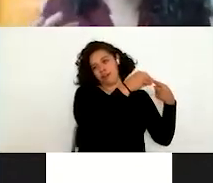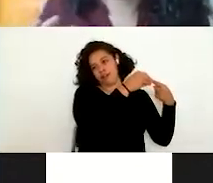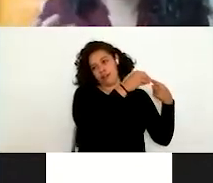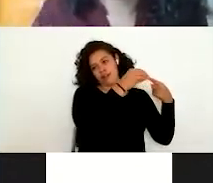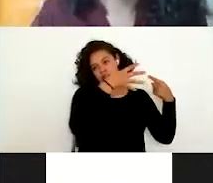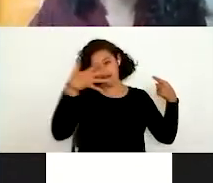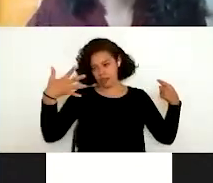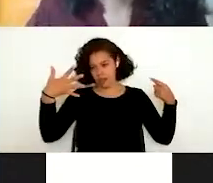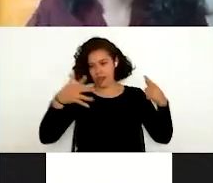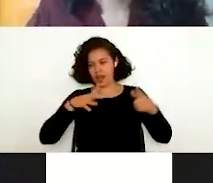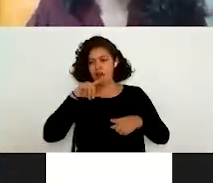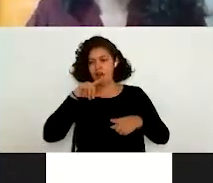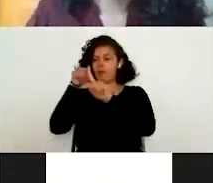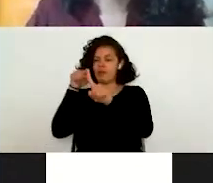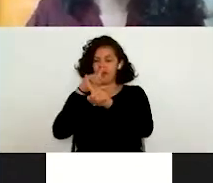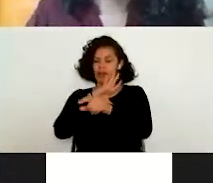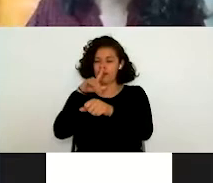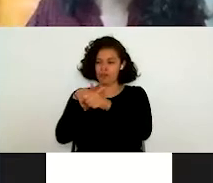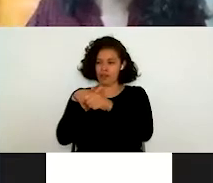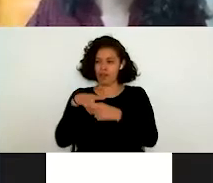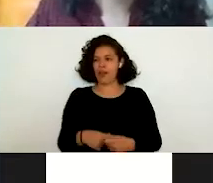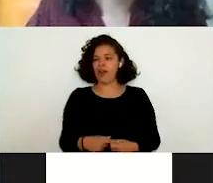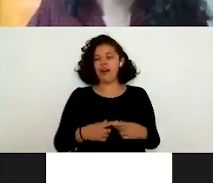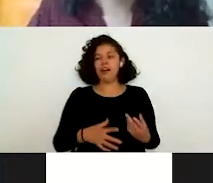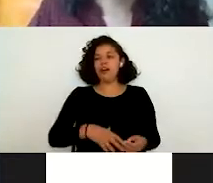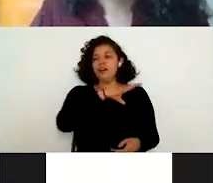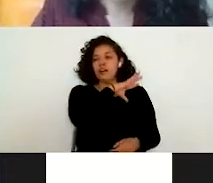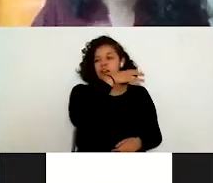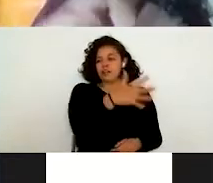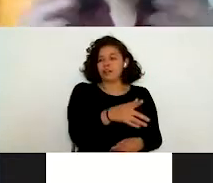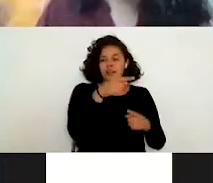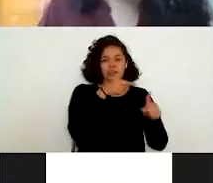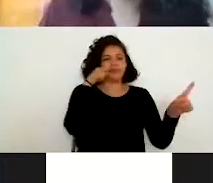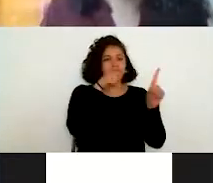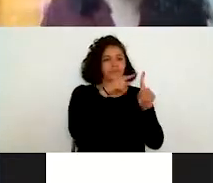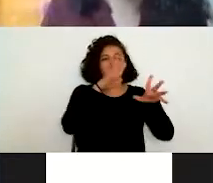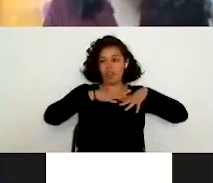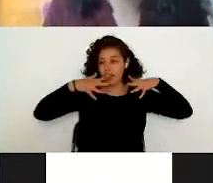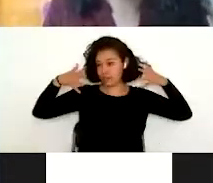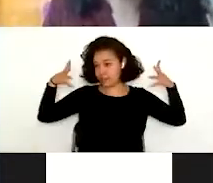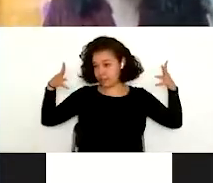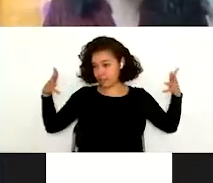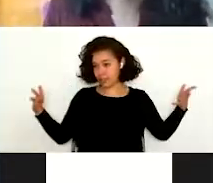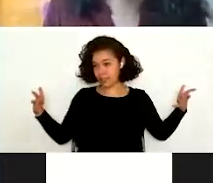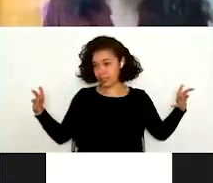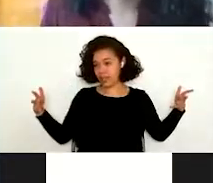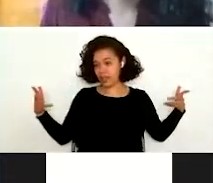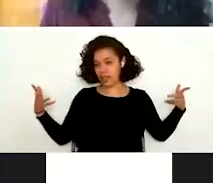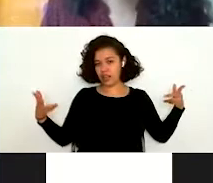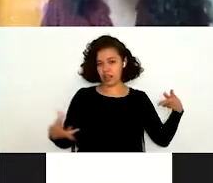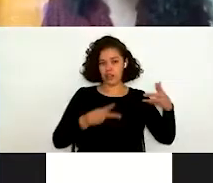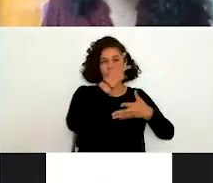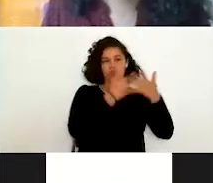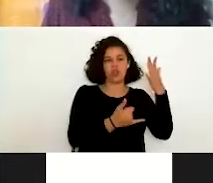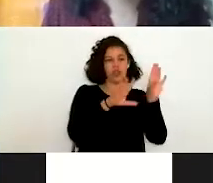objetivos específicos. Entonces, el general es un propósito amplio, ¿no? Es la mayor parte del proyecto, es